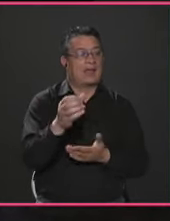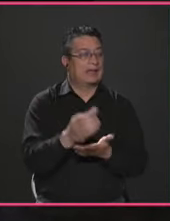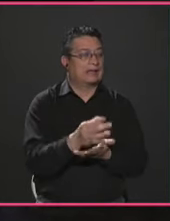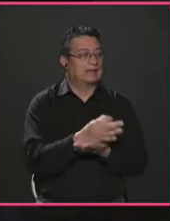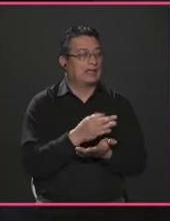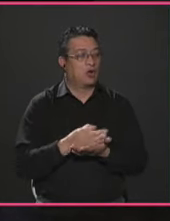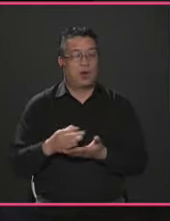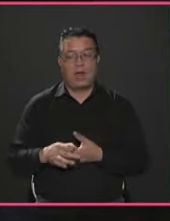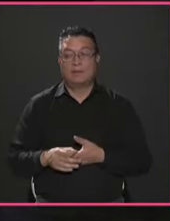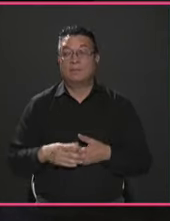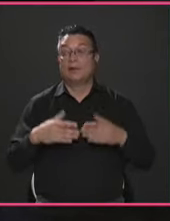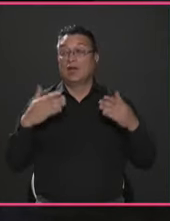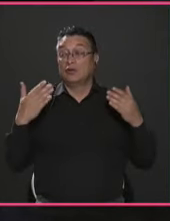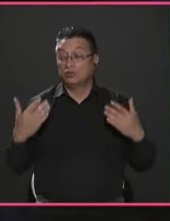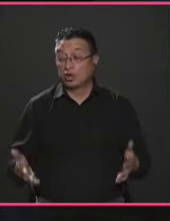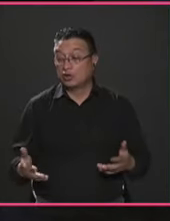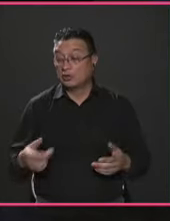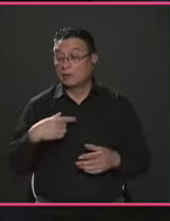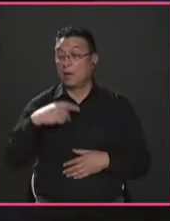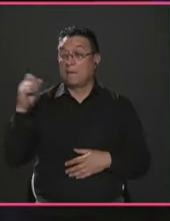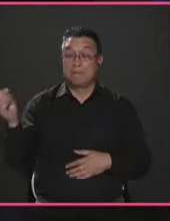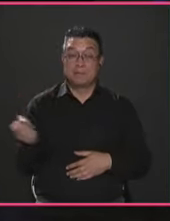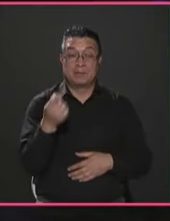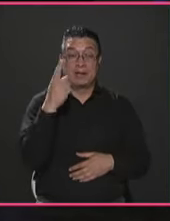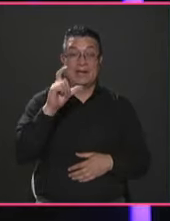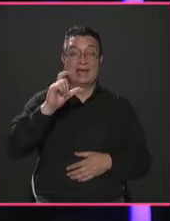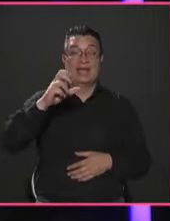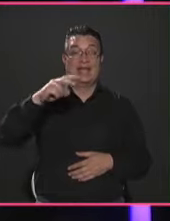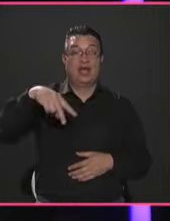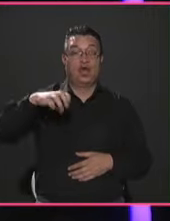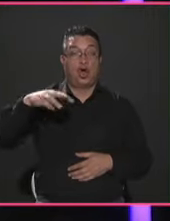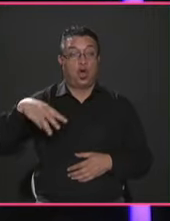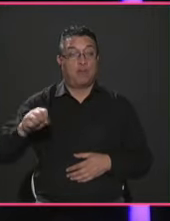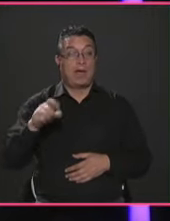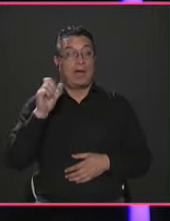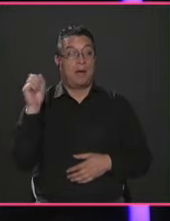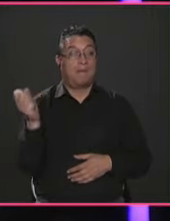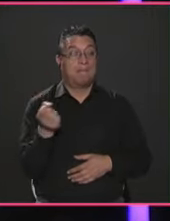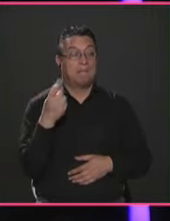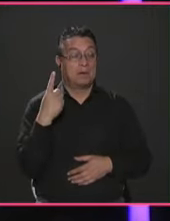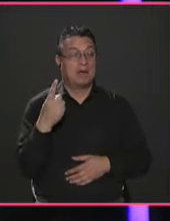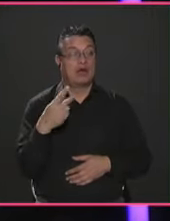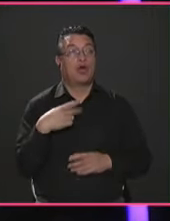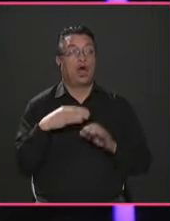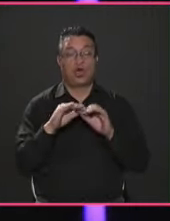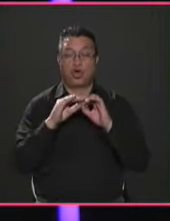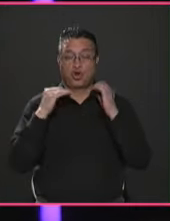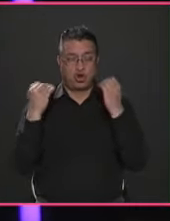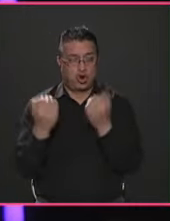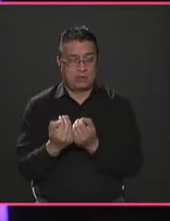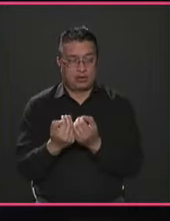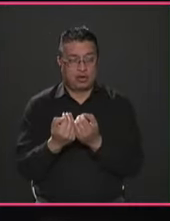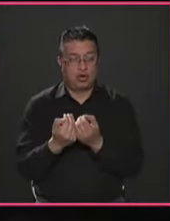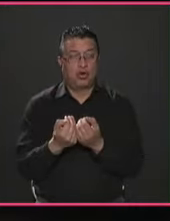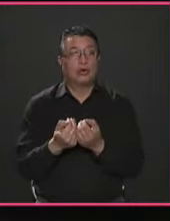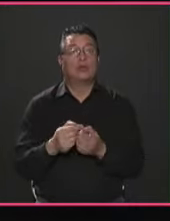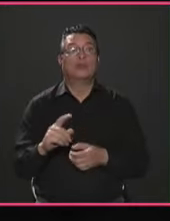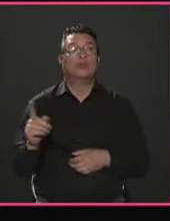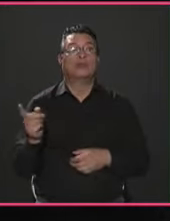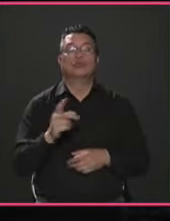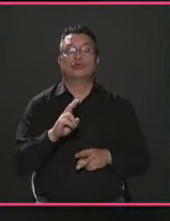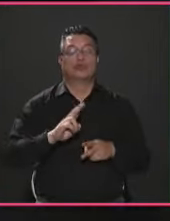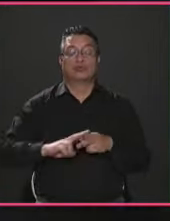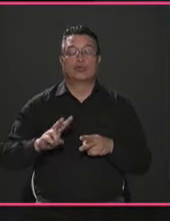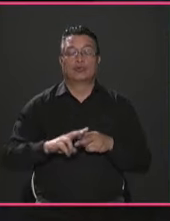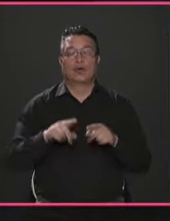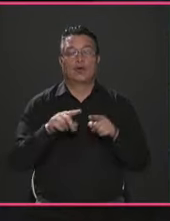célula Entonces el primer genoma que se que se completó tampoco resolvió